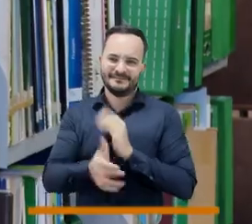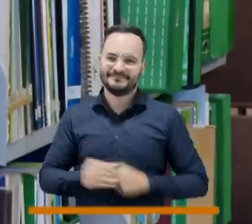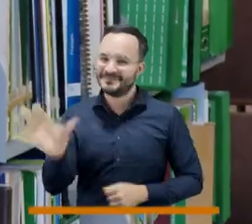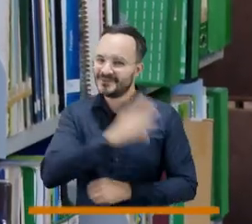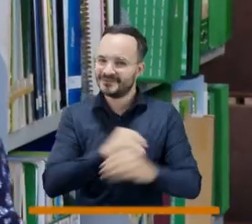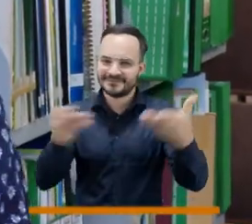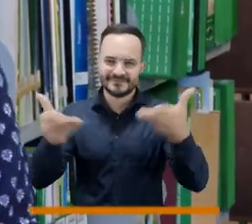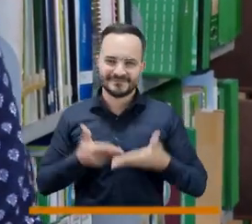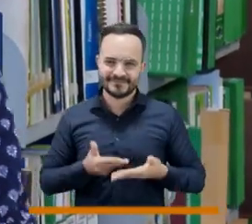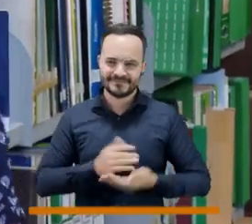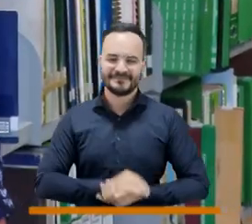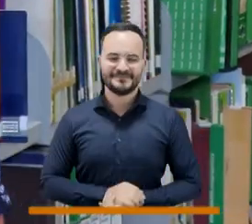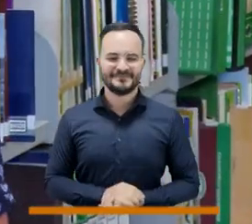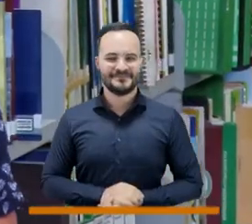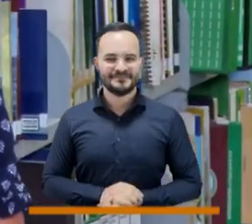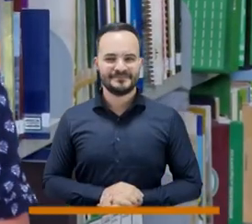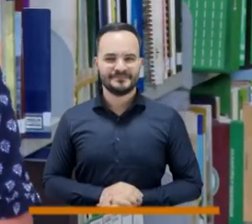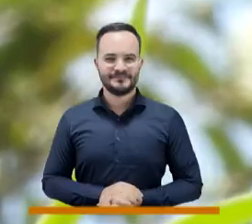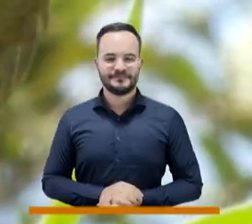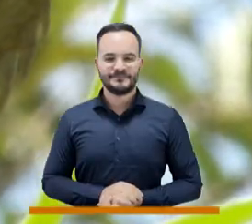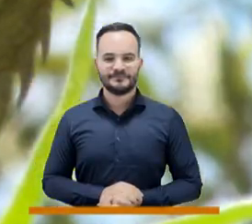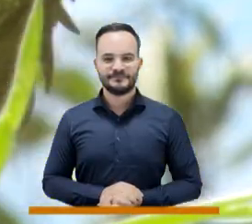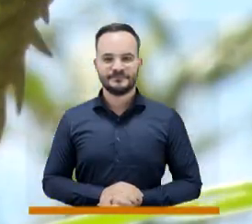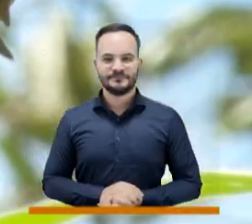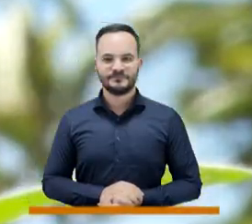de Medellín. Sean todos bienvenidos.